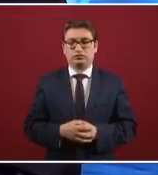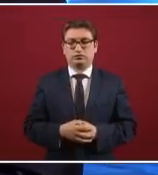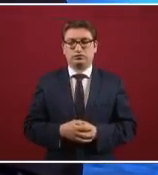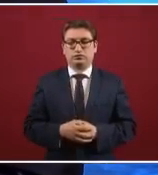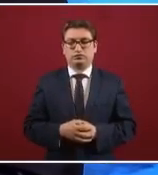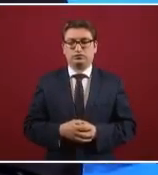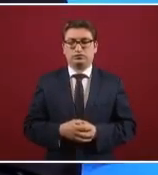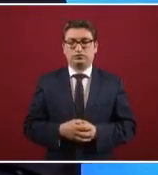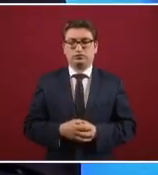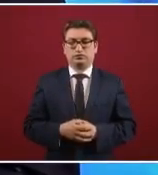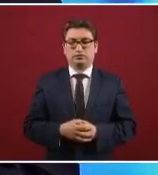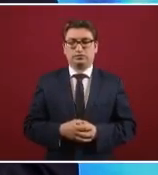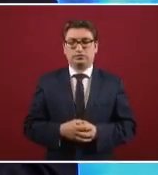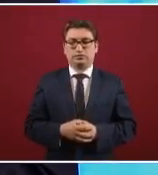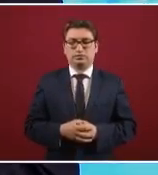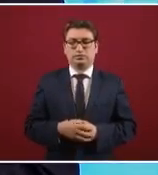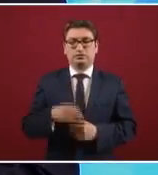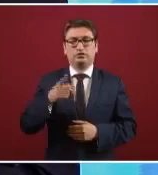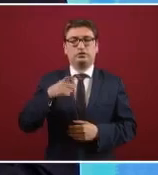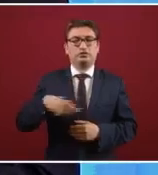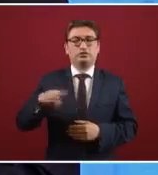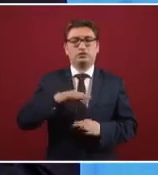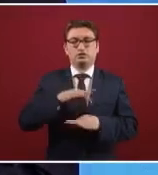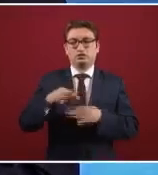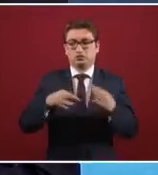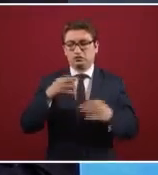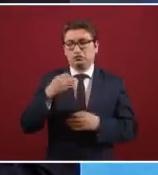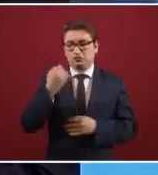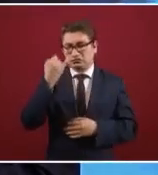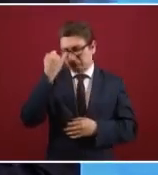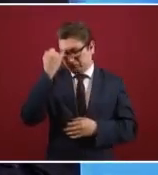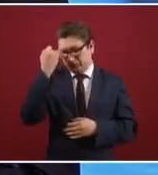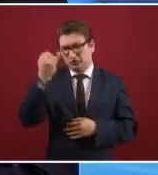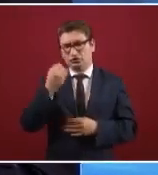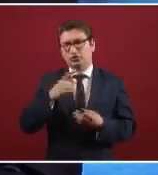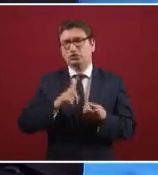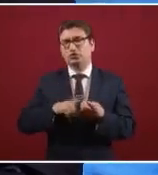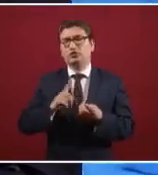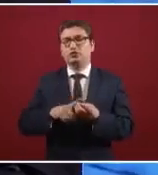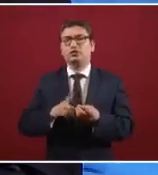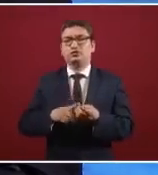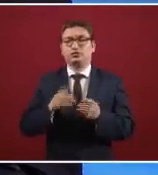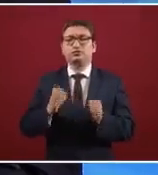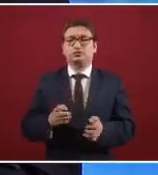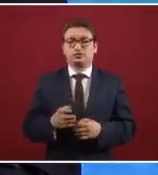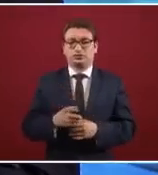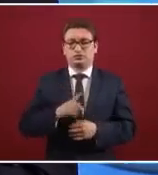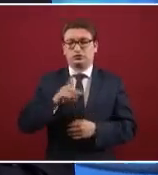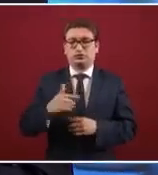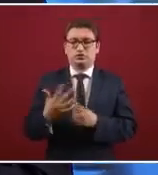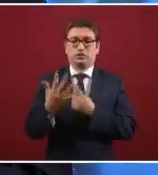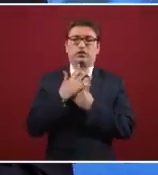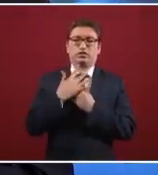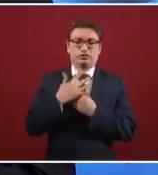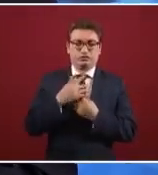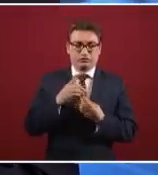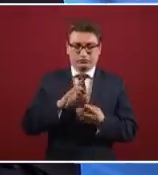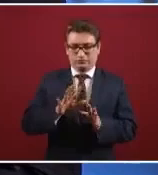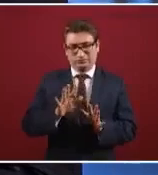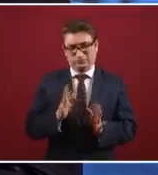pues este imaginen ustedes dónde está porque si no no me van a dejar este